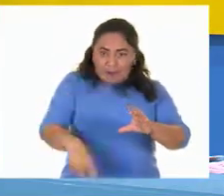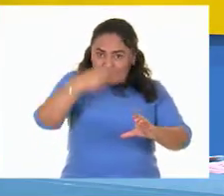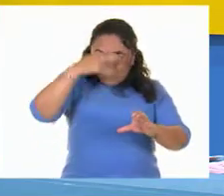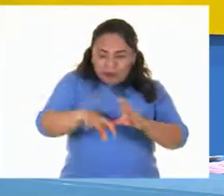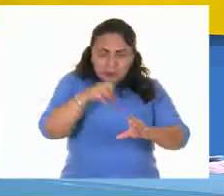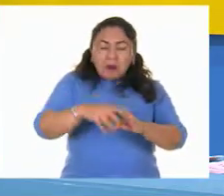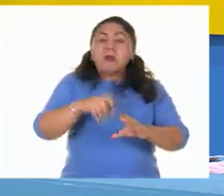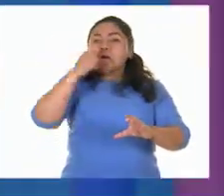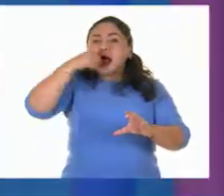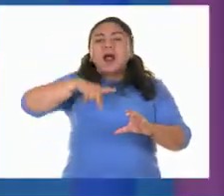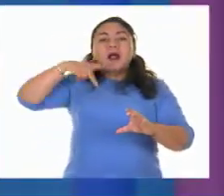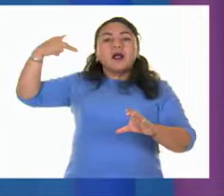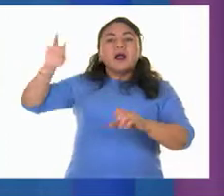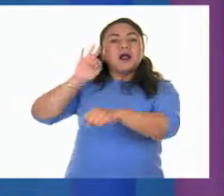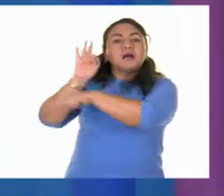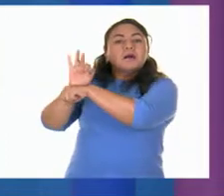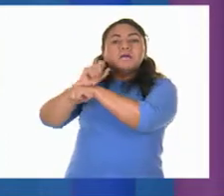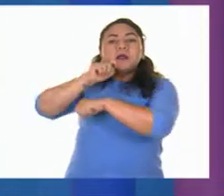propia conveniencia.